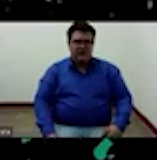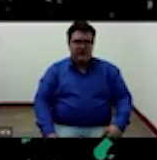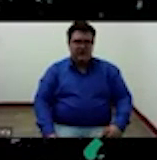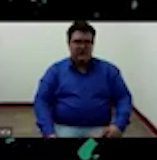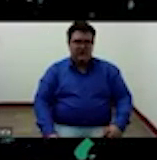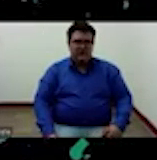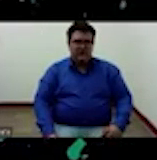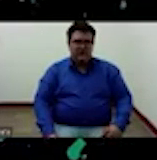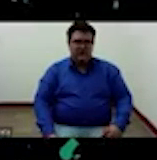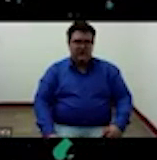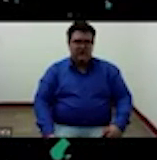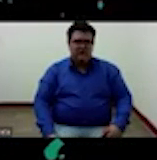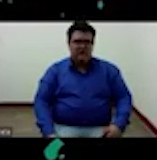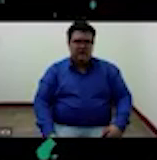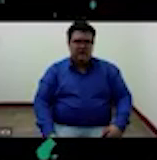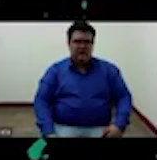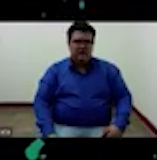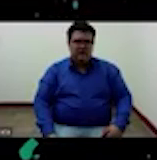Sí.